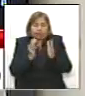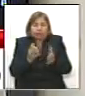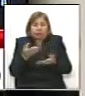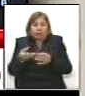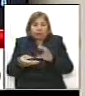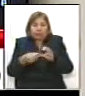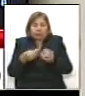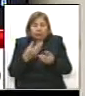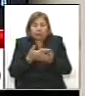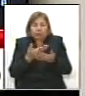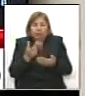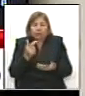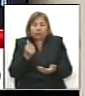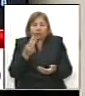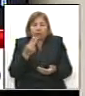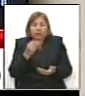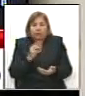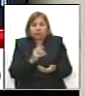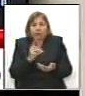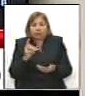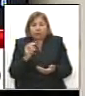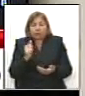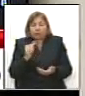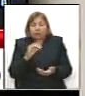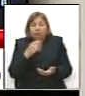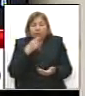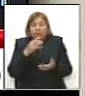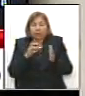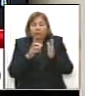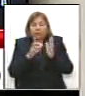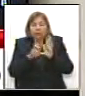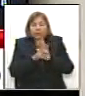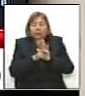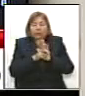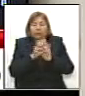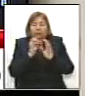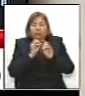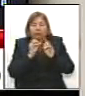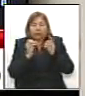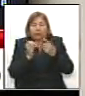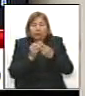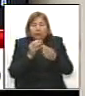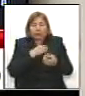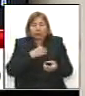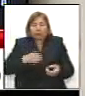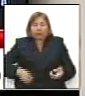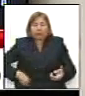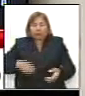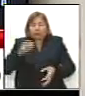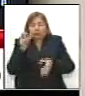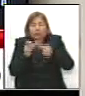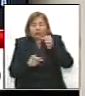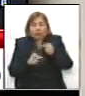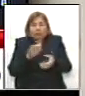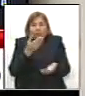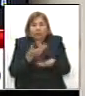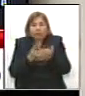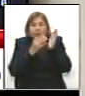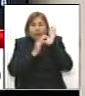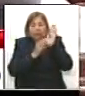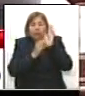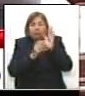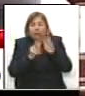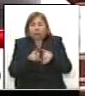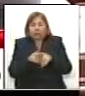de activos y delitos conexos, y además modificar la ley orgánica del Ministerio Público. Ha sido sustentada por la presidenta de la Comisión